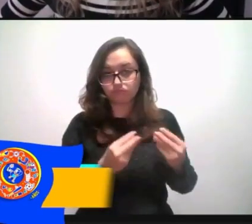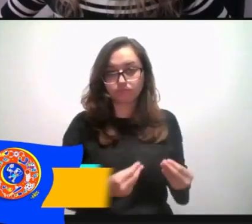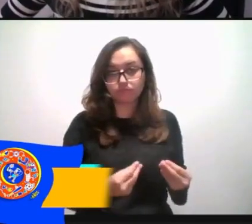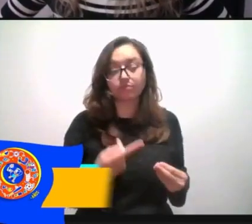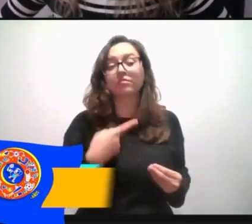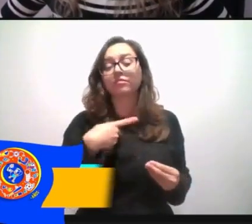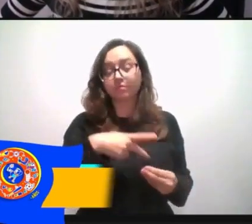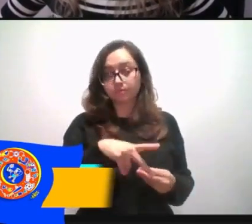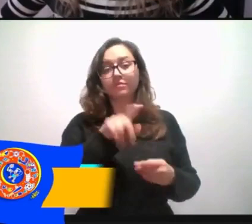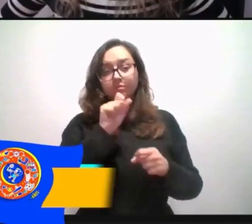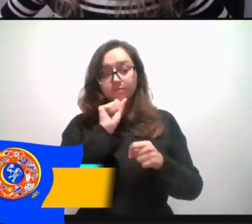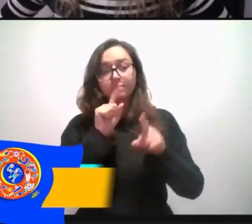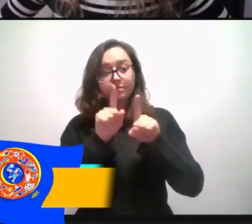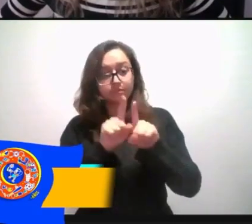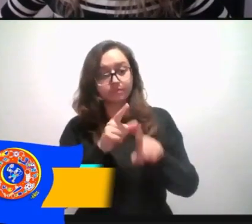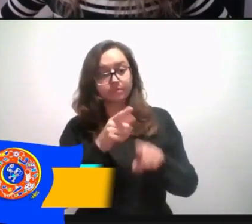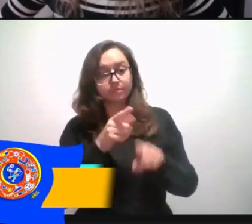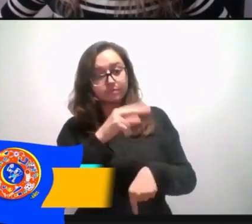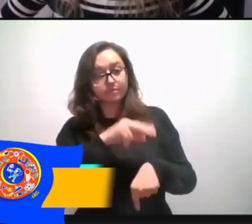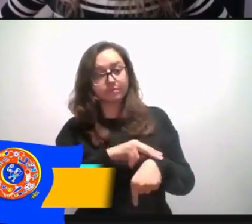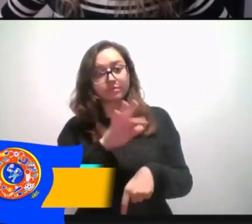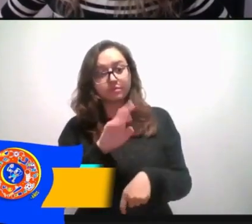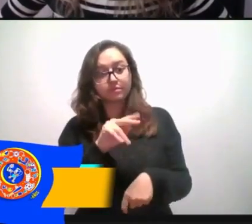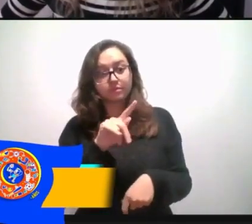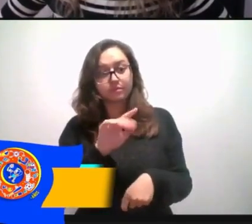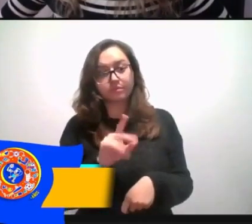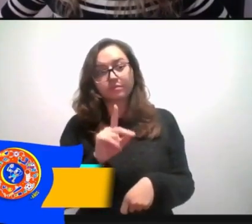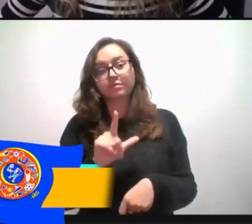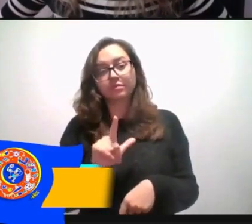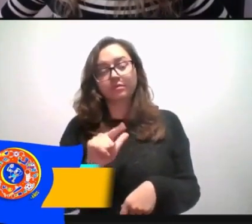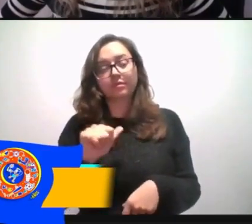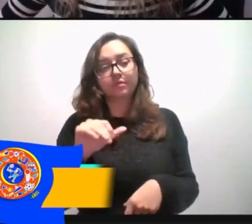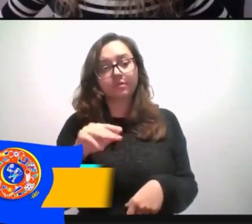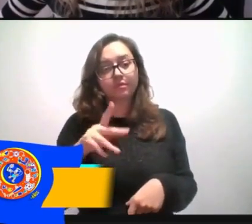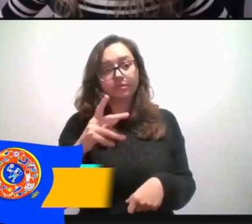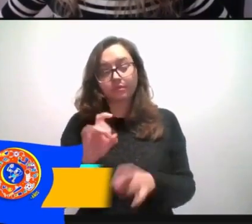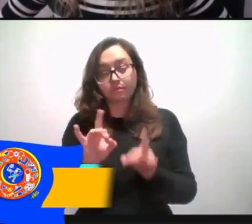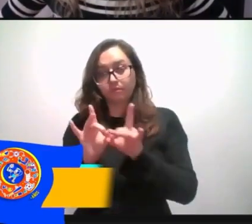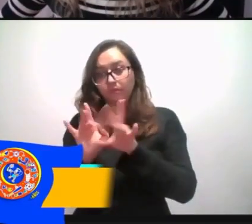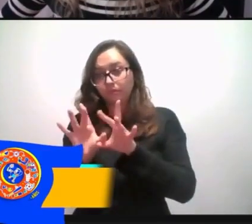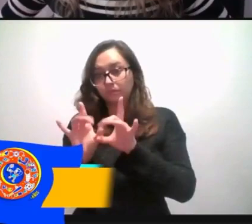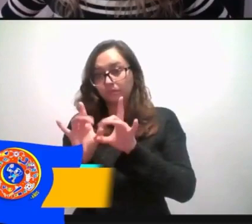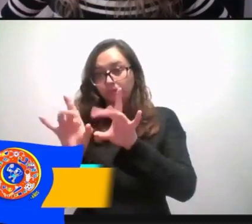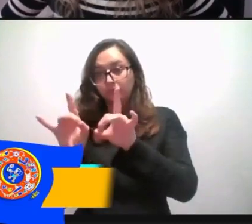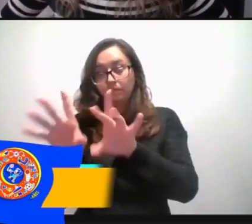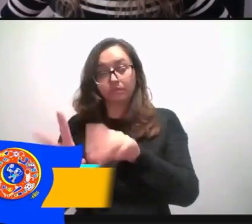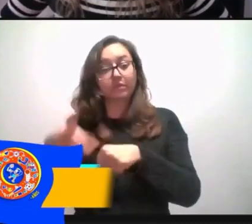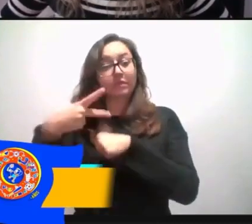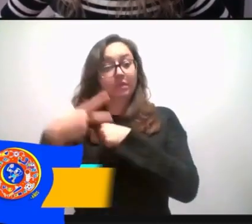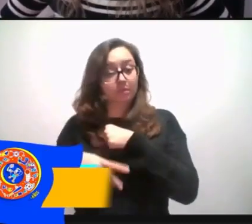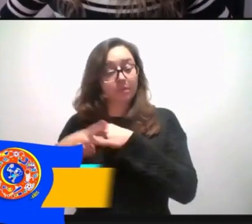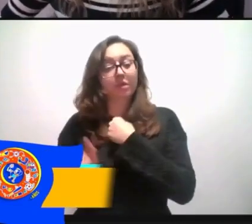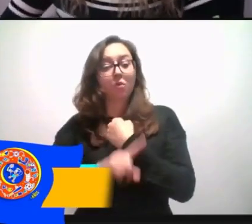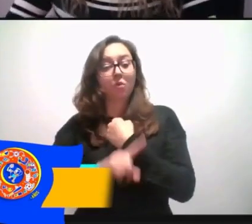el doctor Fuente del Campo, hay muchas consecuencias incluso ante las lesiones producto. Por